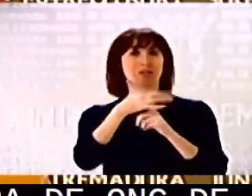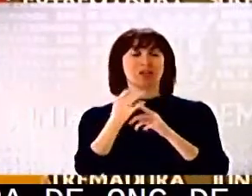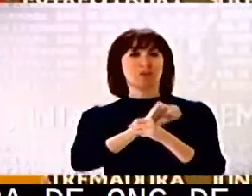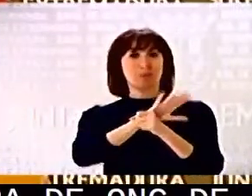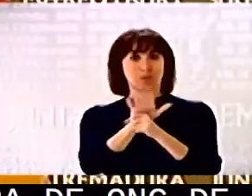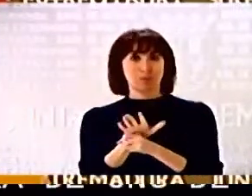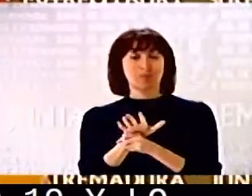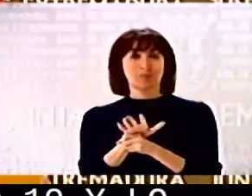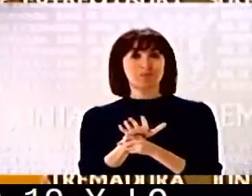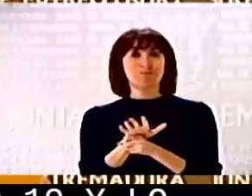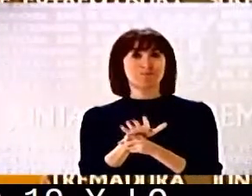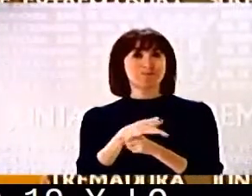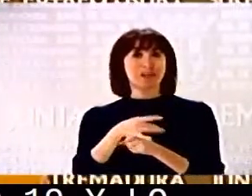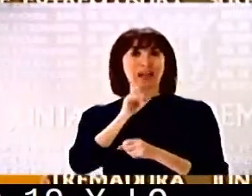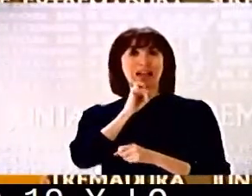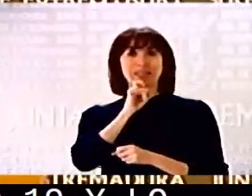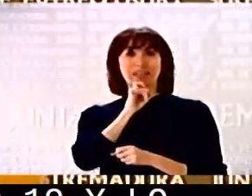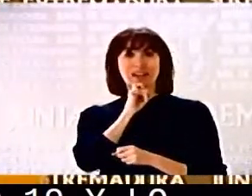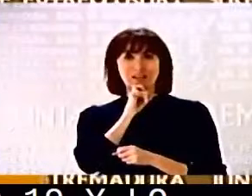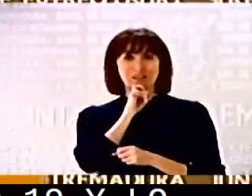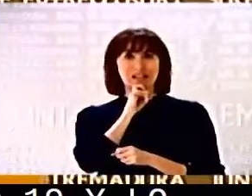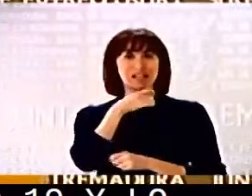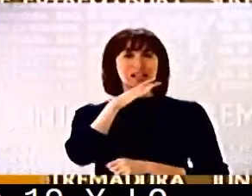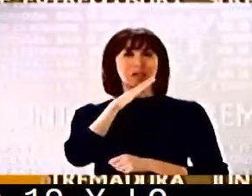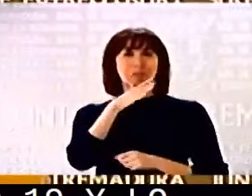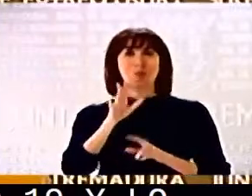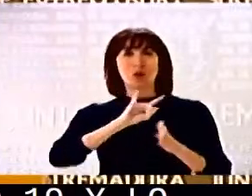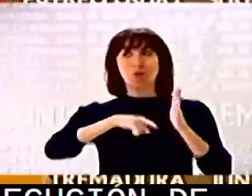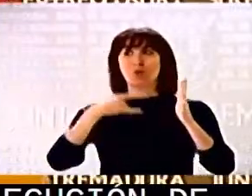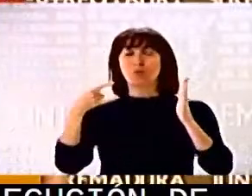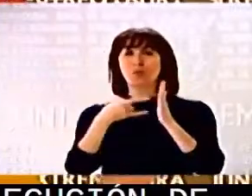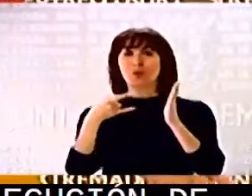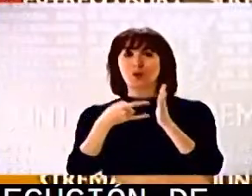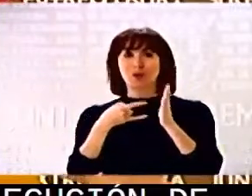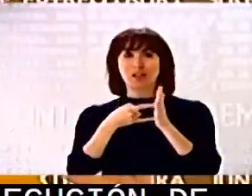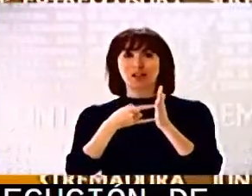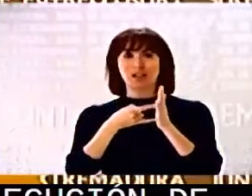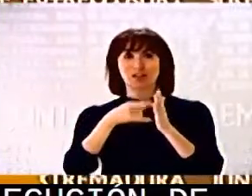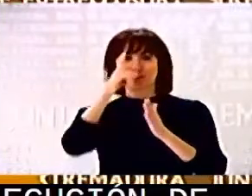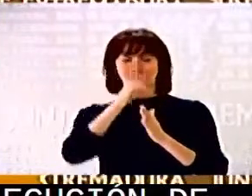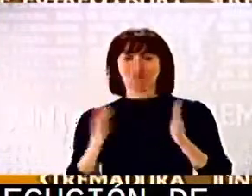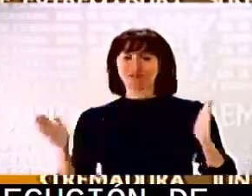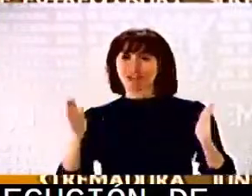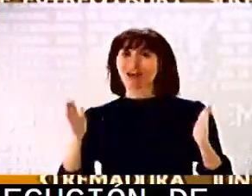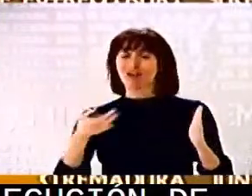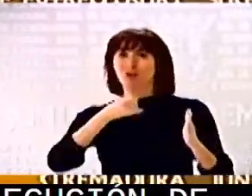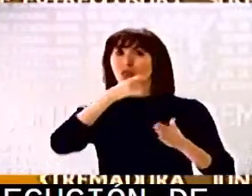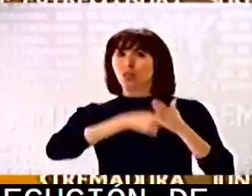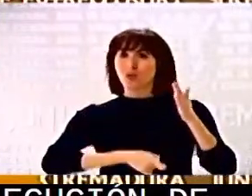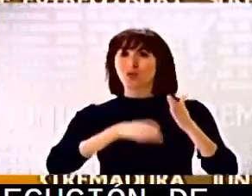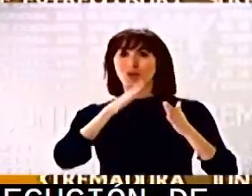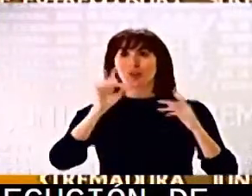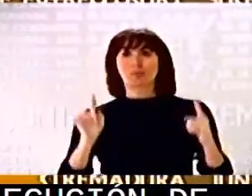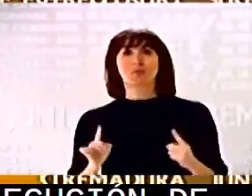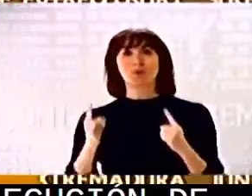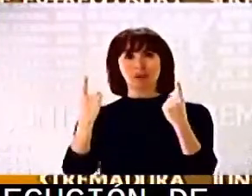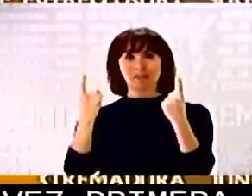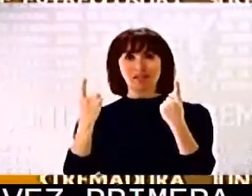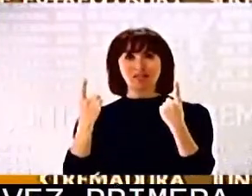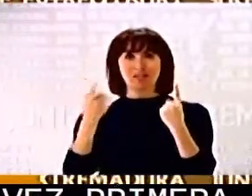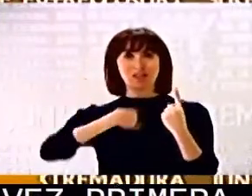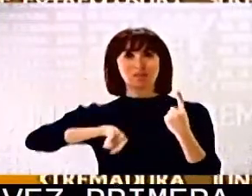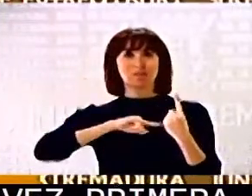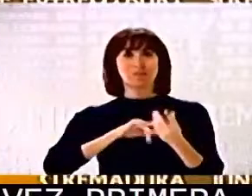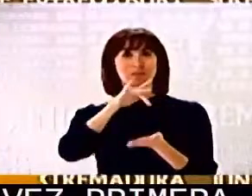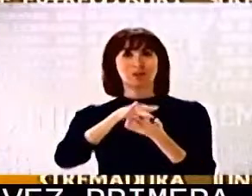lo difícil que ha sido también para la ejecución de proyectos el año que va a finalizar, por vez primera traemos